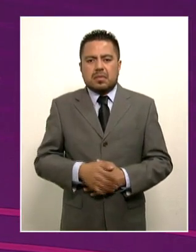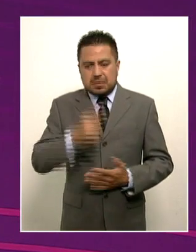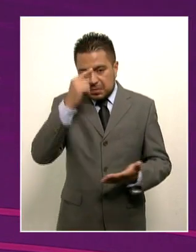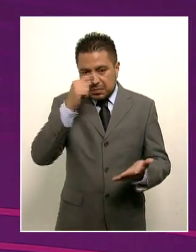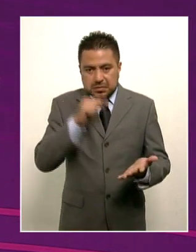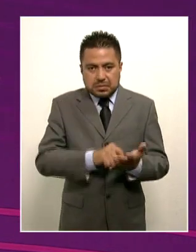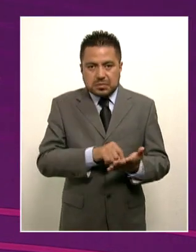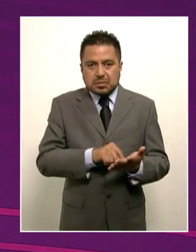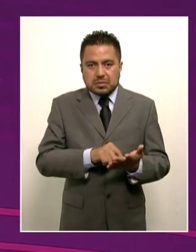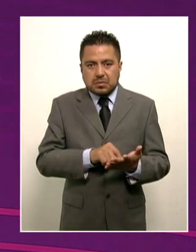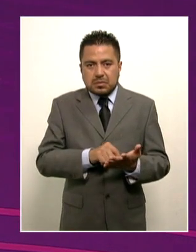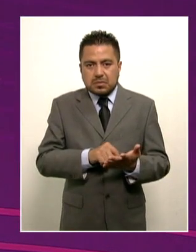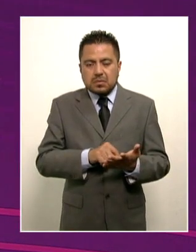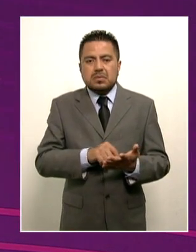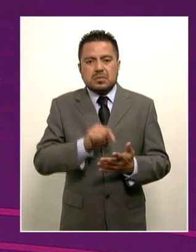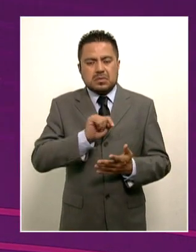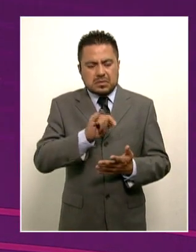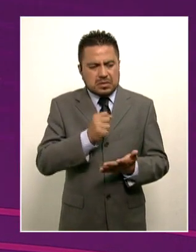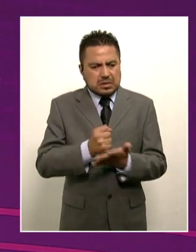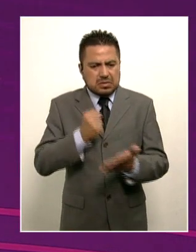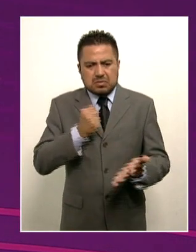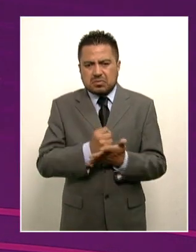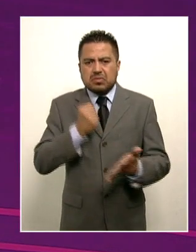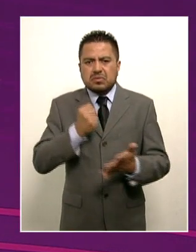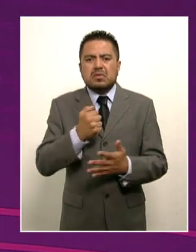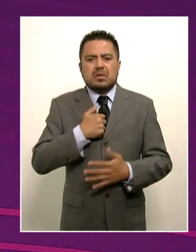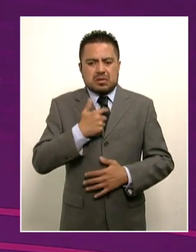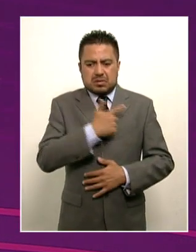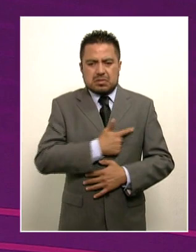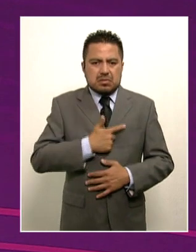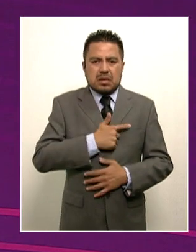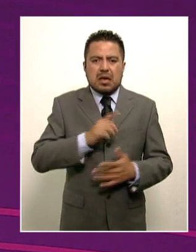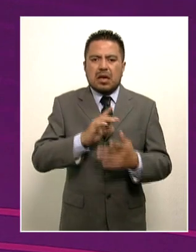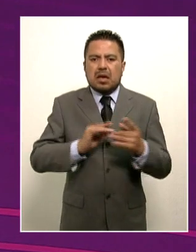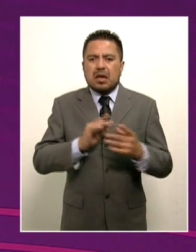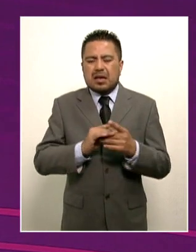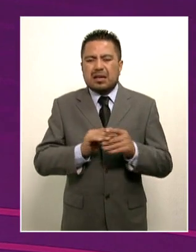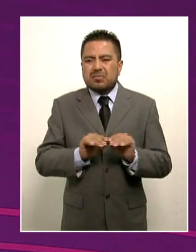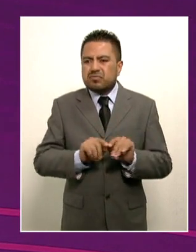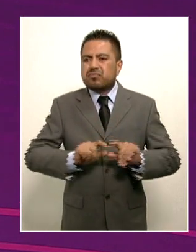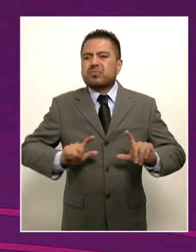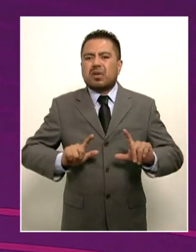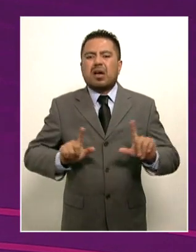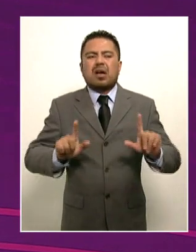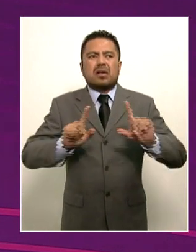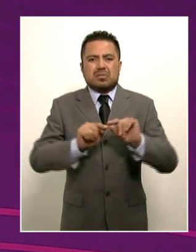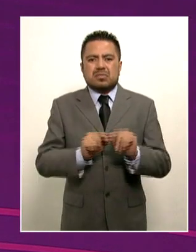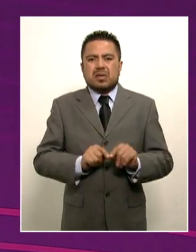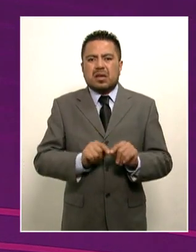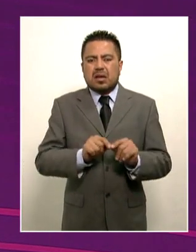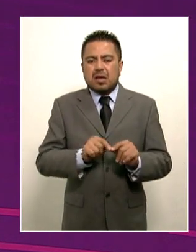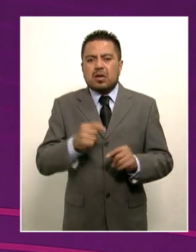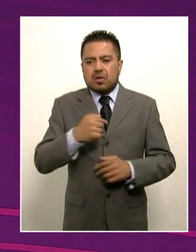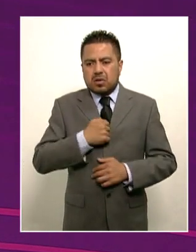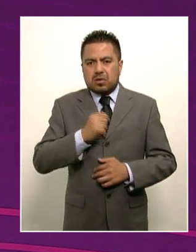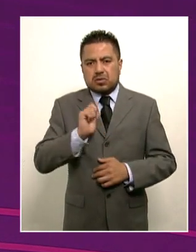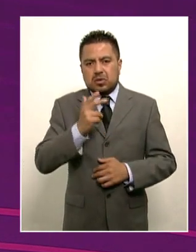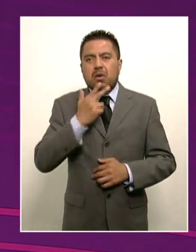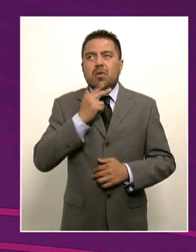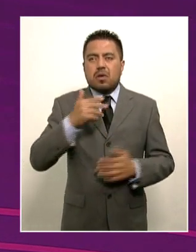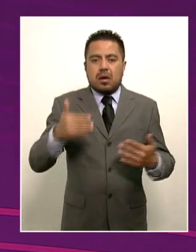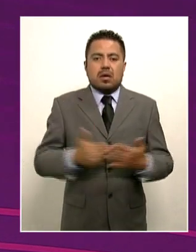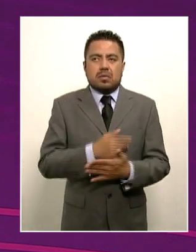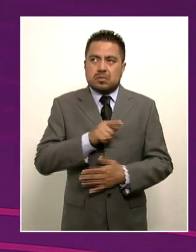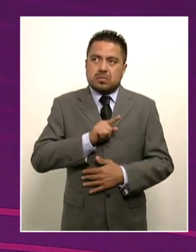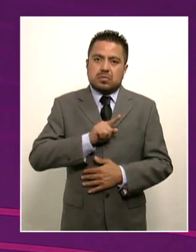creo que y sí es muy marcado. De hecho, me gustaría hacer la connotación que yo soy de Chihuahua. De